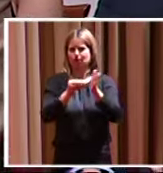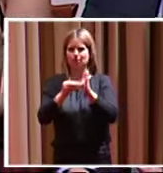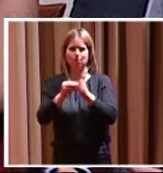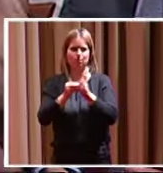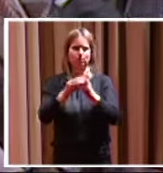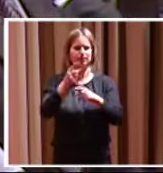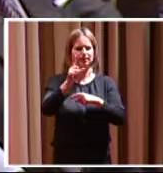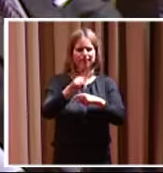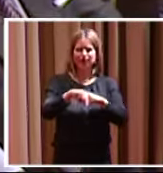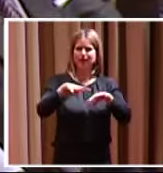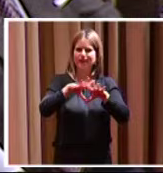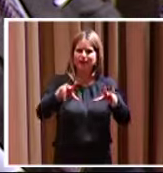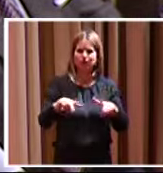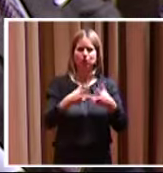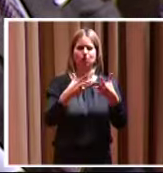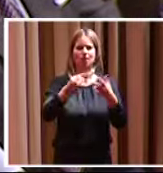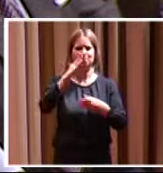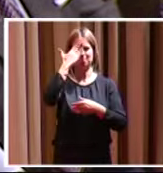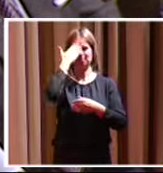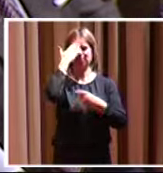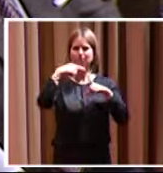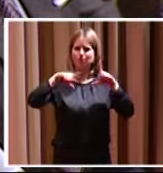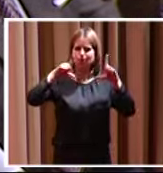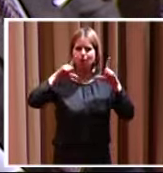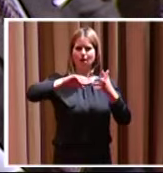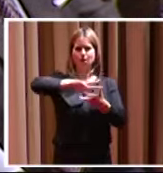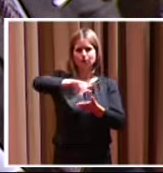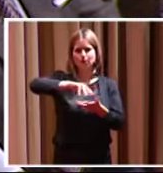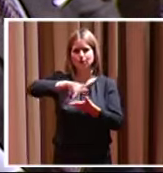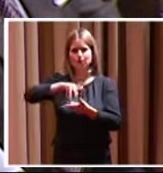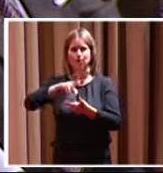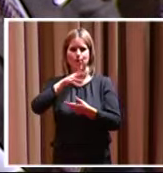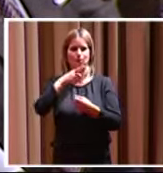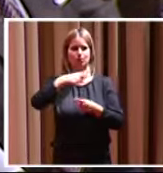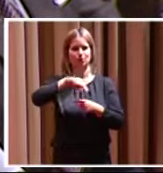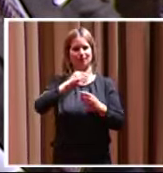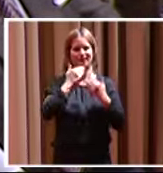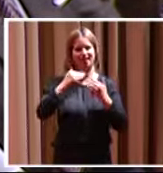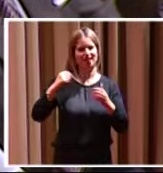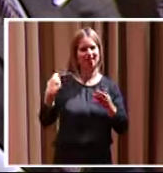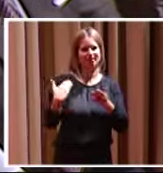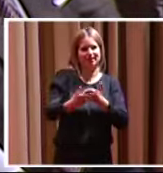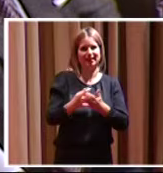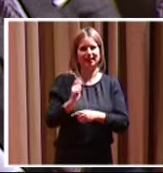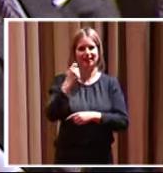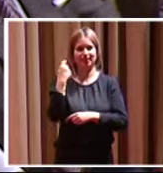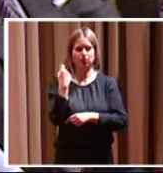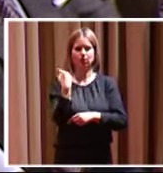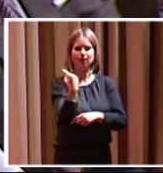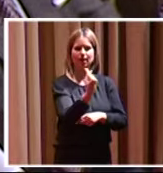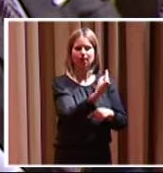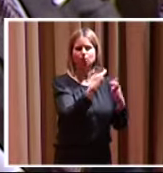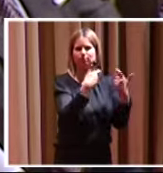las redes sociales, encabezado informativos por vuestros logros, cada uno en